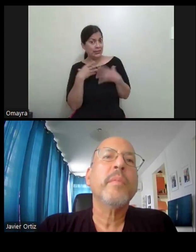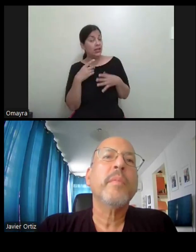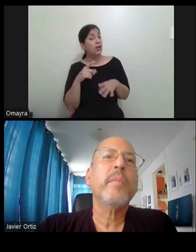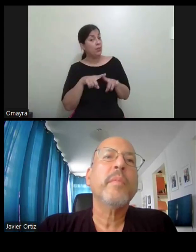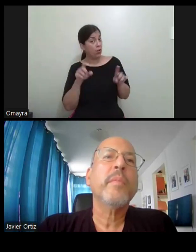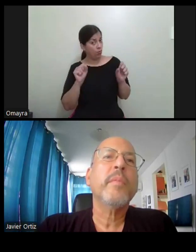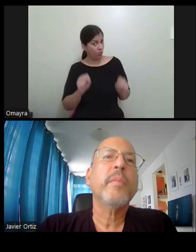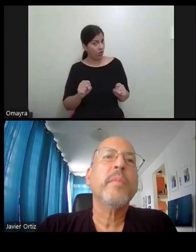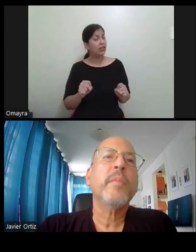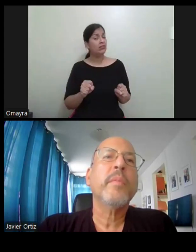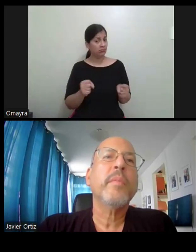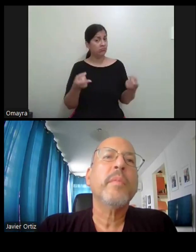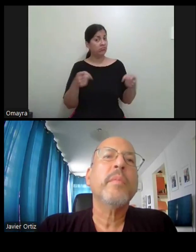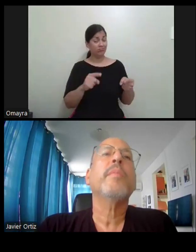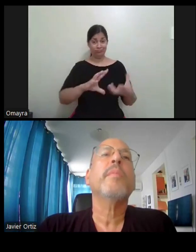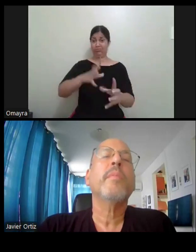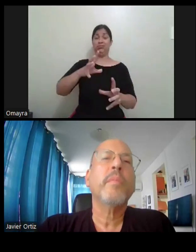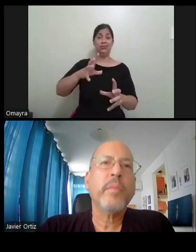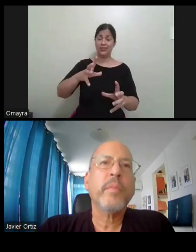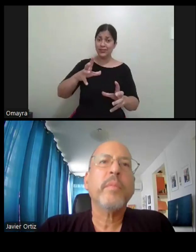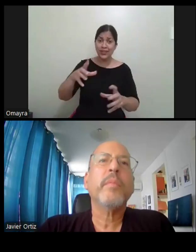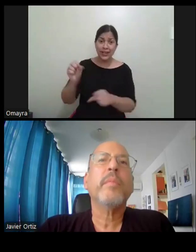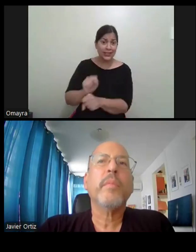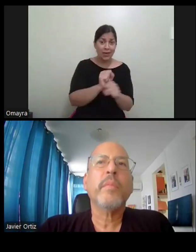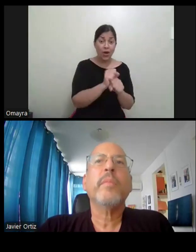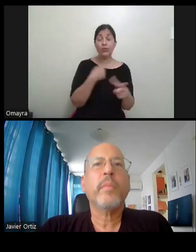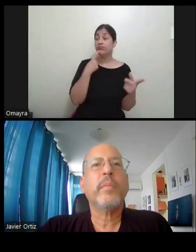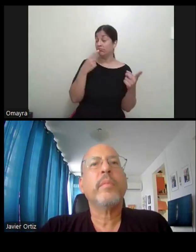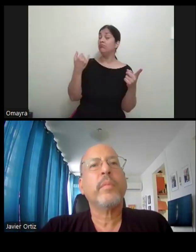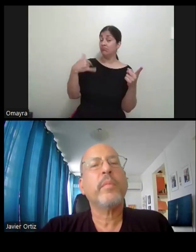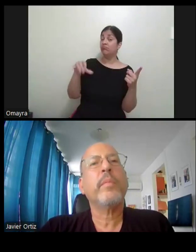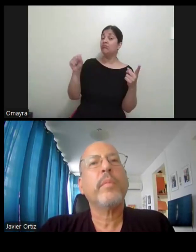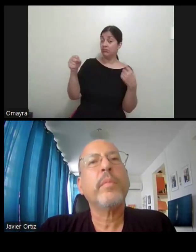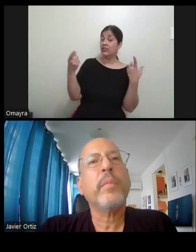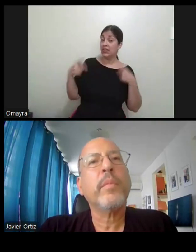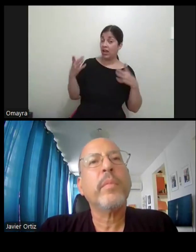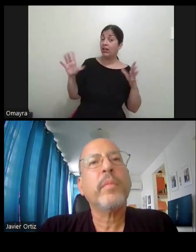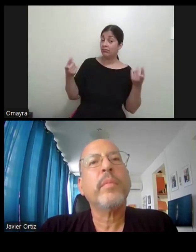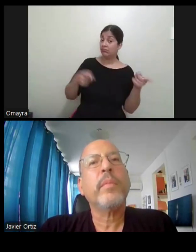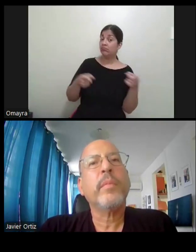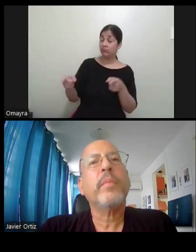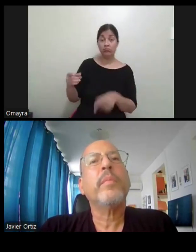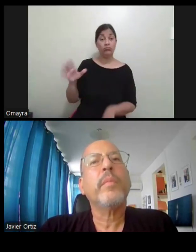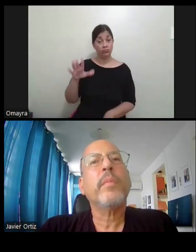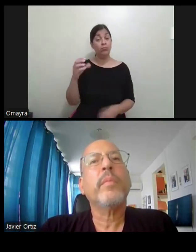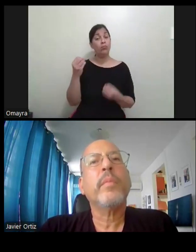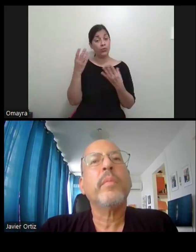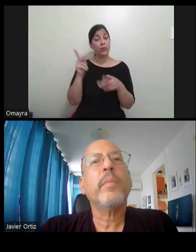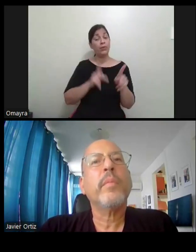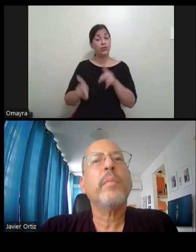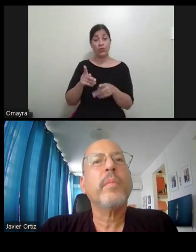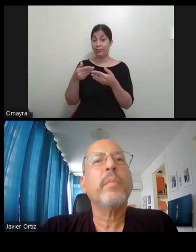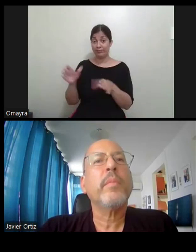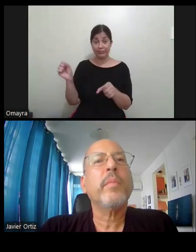nivel laboral, ¿verdad? Así es que si los mismos estudiantes no defienden su empleo, pues,